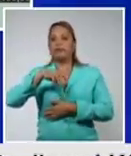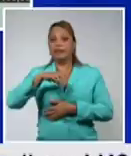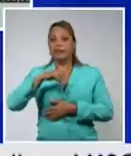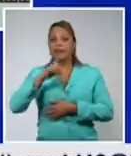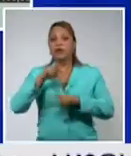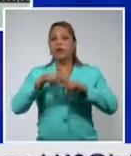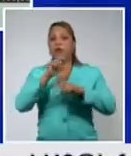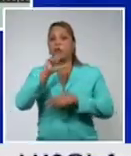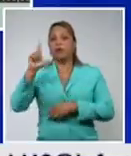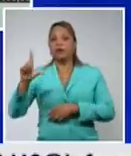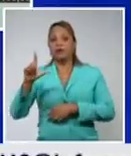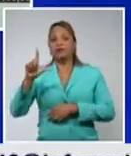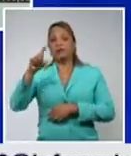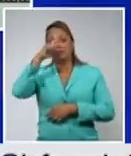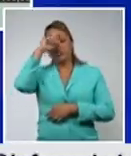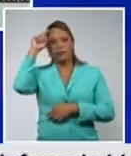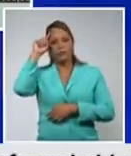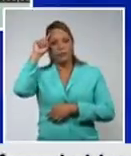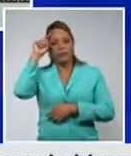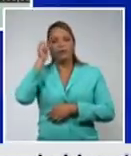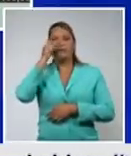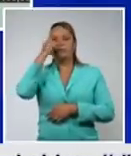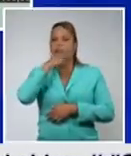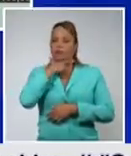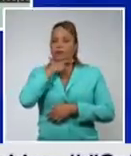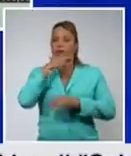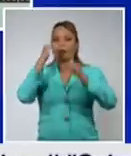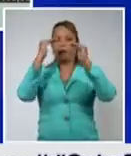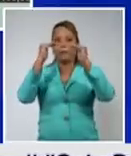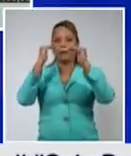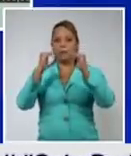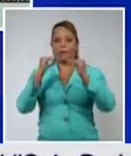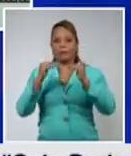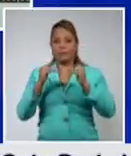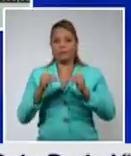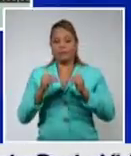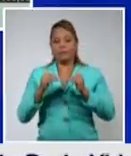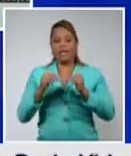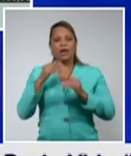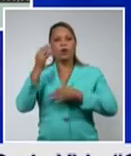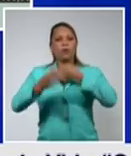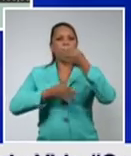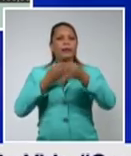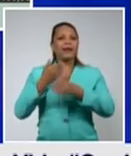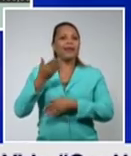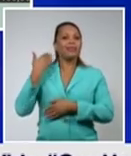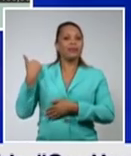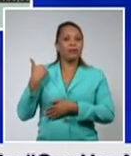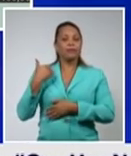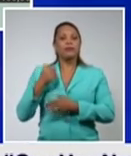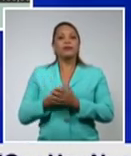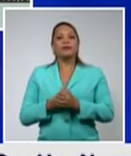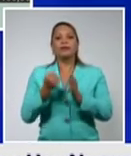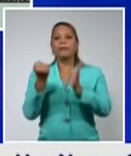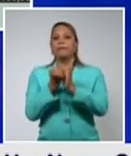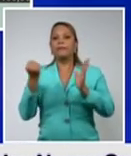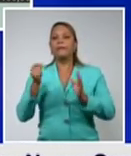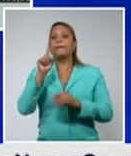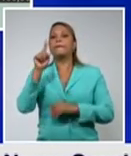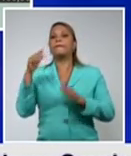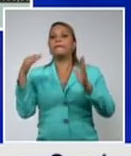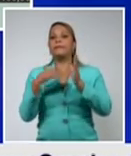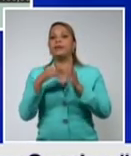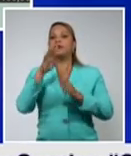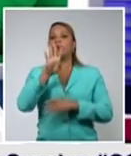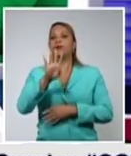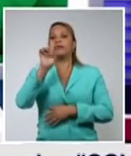Holguín, Santi Espíritus, Ciego de Ávila. Como dije anteriormente, se diagnosticaron